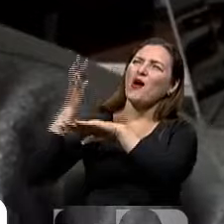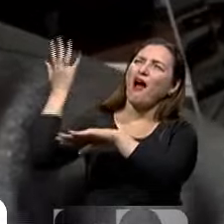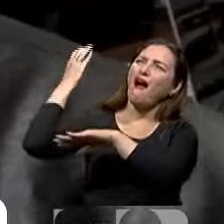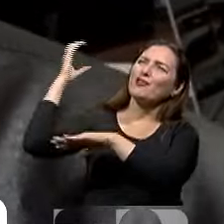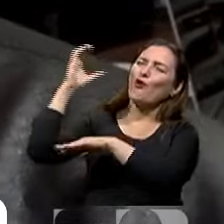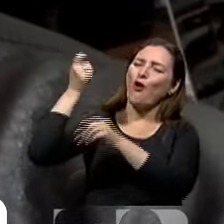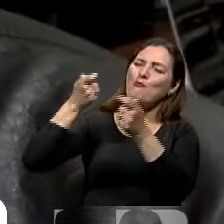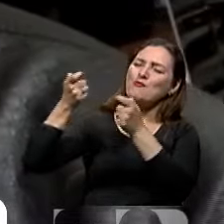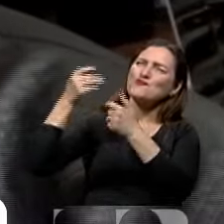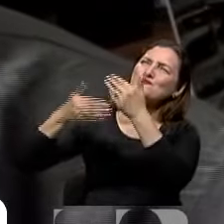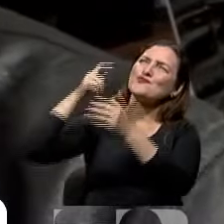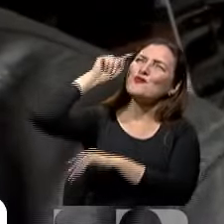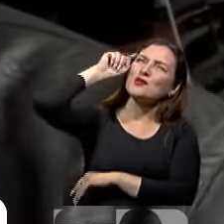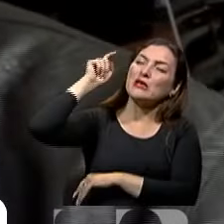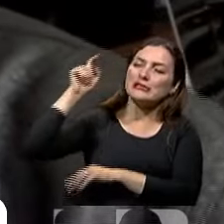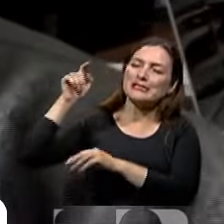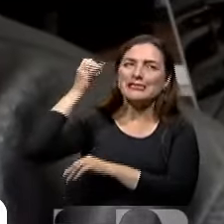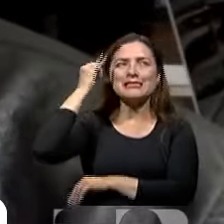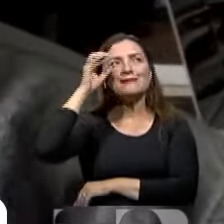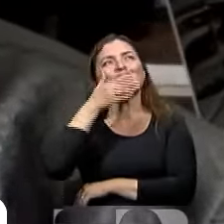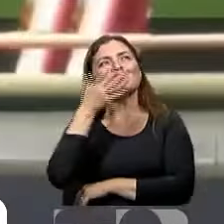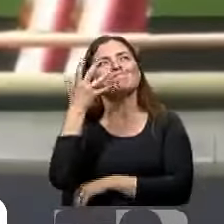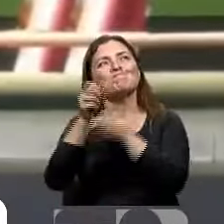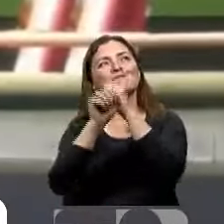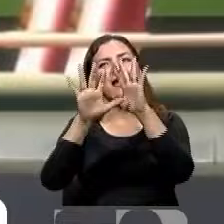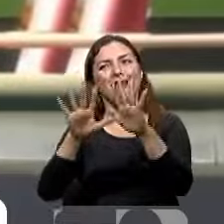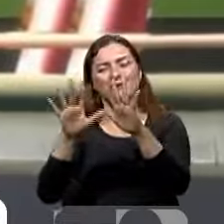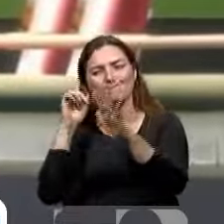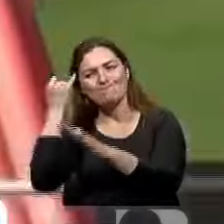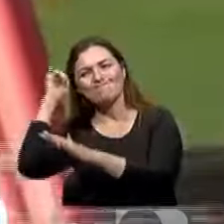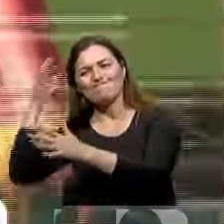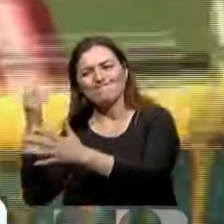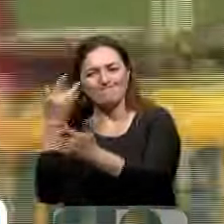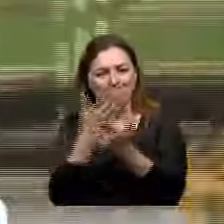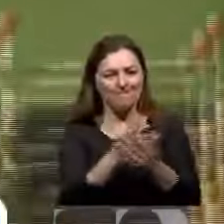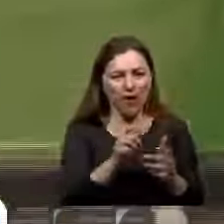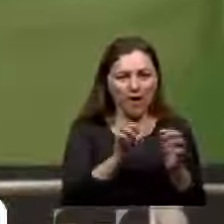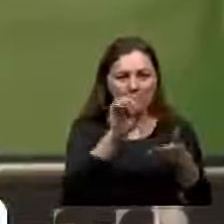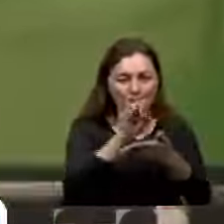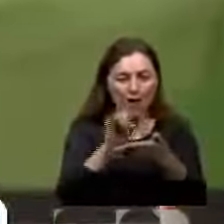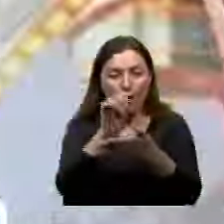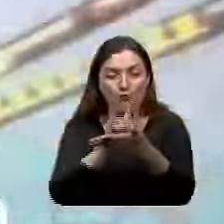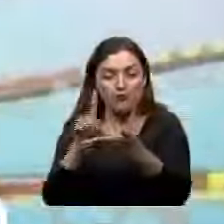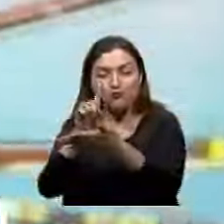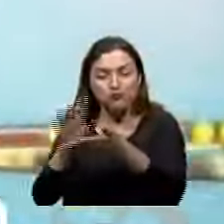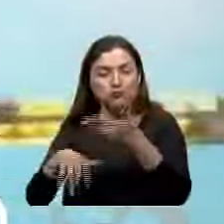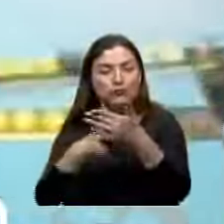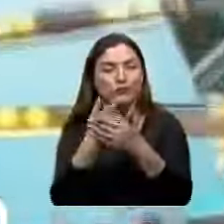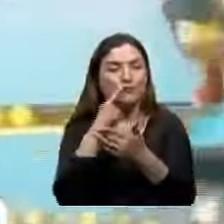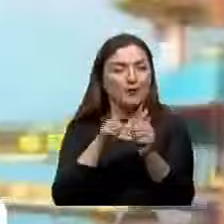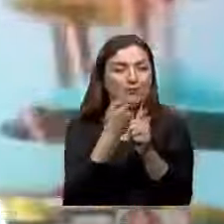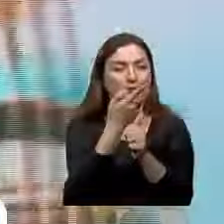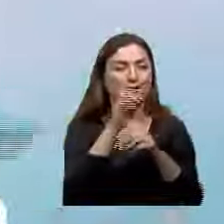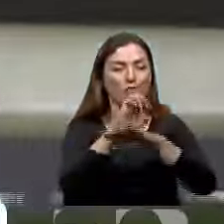soy diseñador de multimedia y este proyecto nació más o menos hace unos 10 años. En este videojuego los usuarios toman el papel del personaje